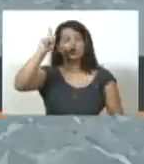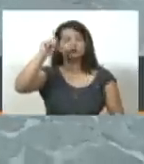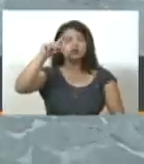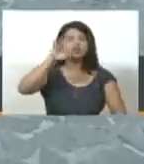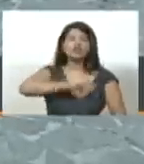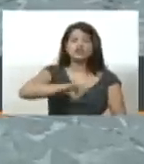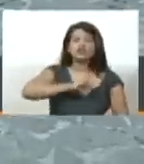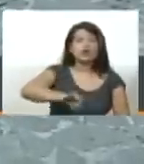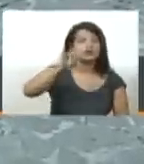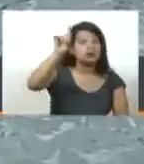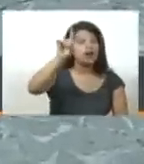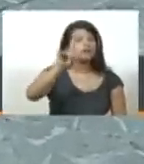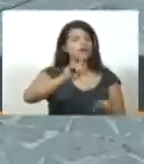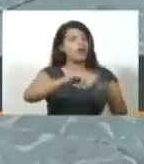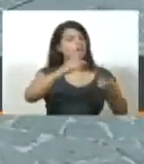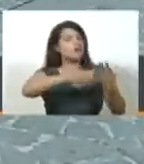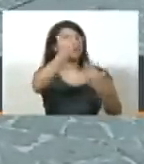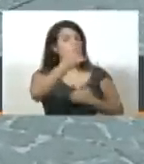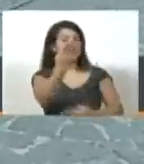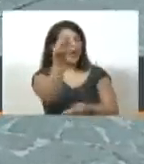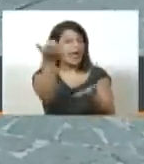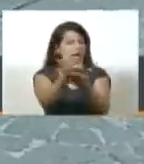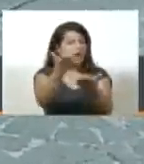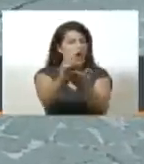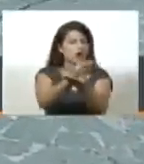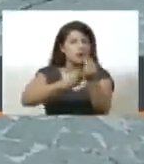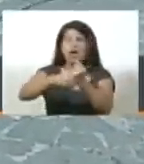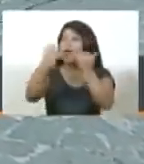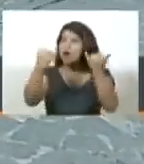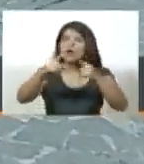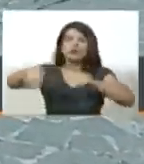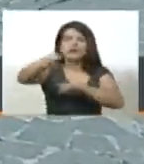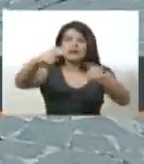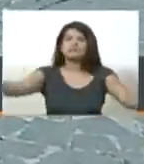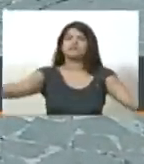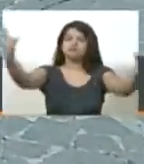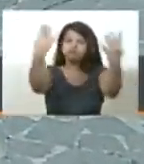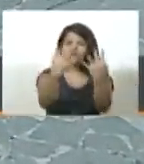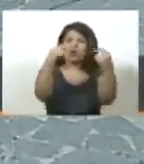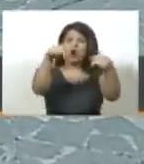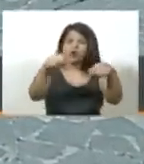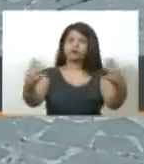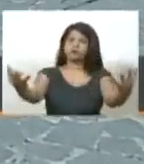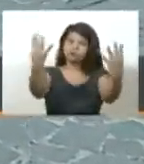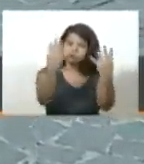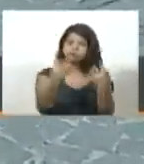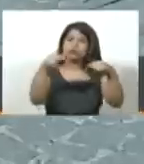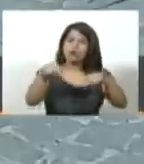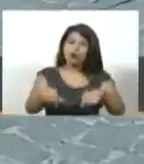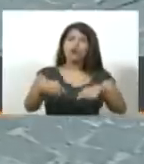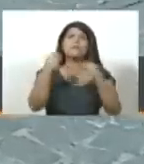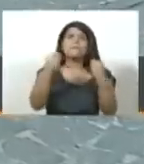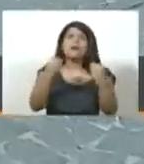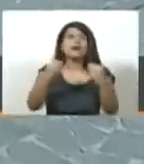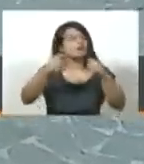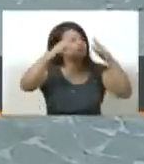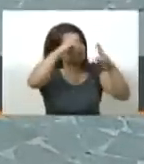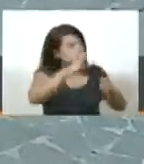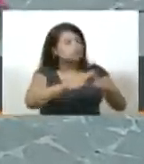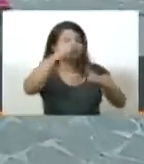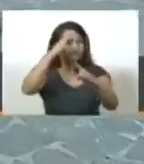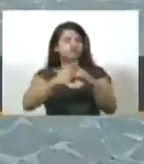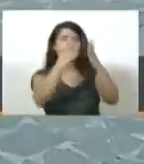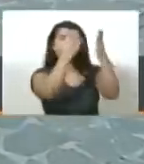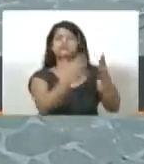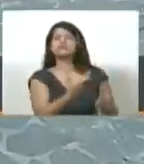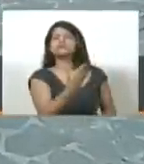y económico. Están convocados hoy para enaltecer la gesta heroica de este hombre que